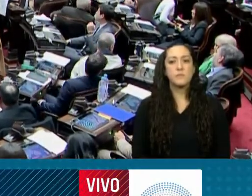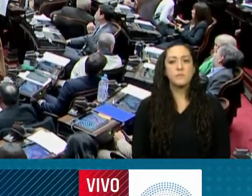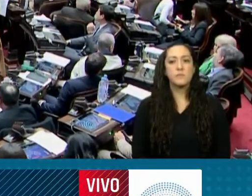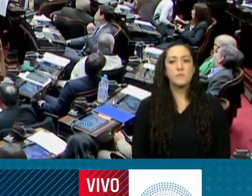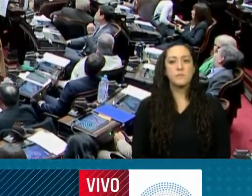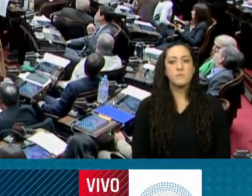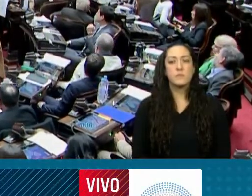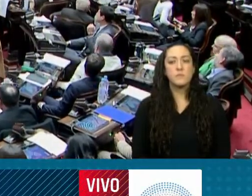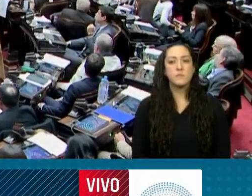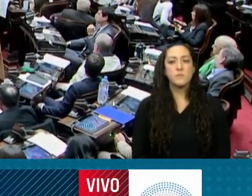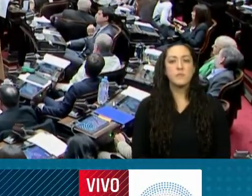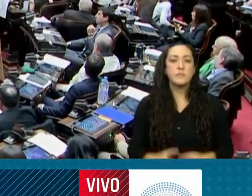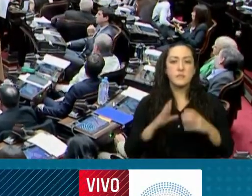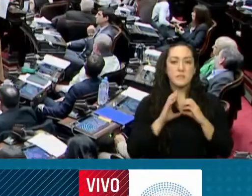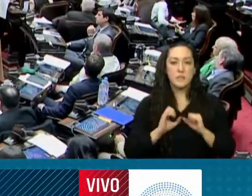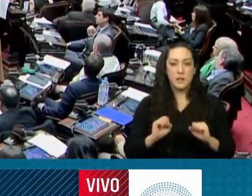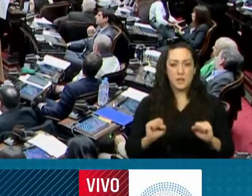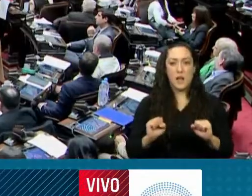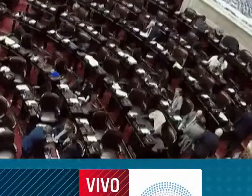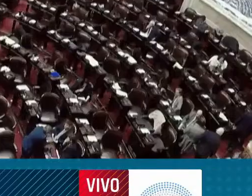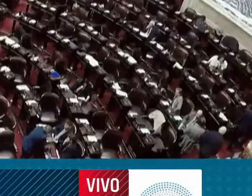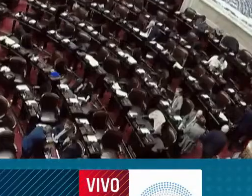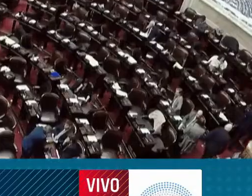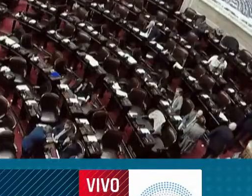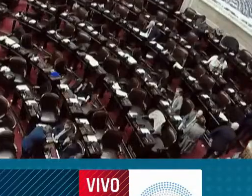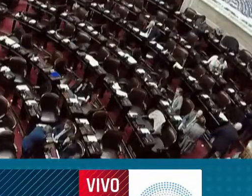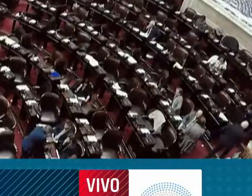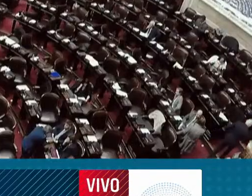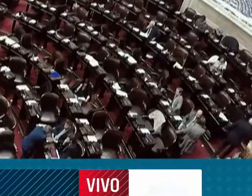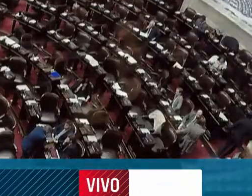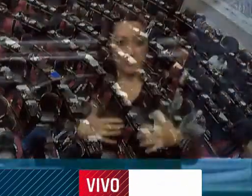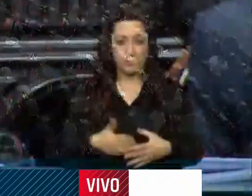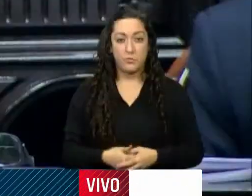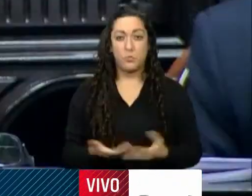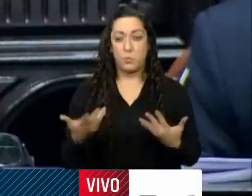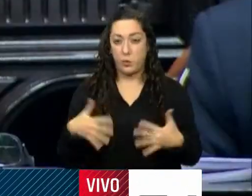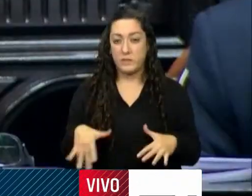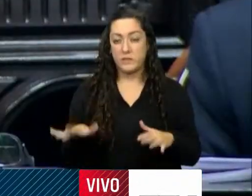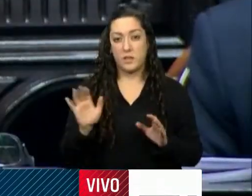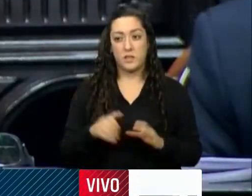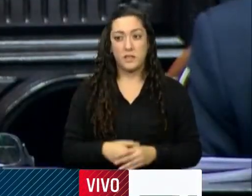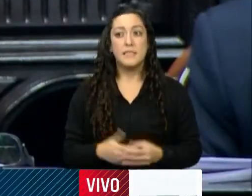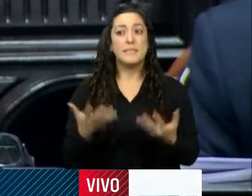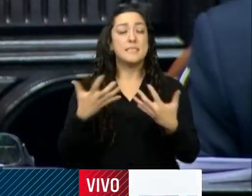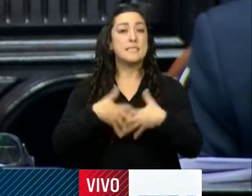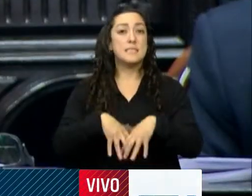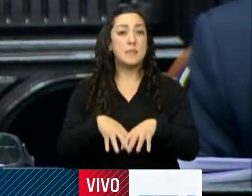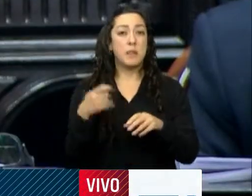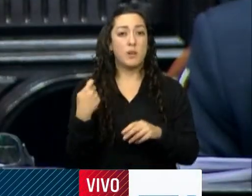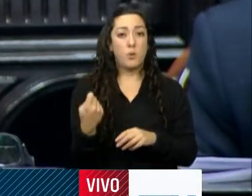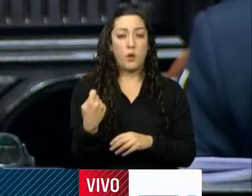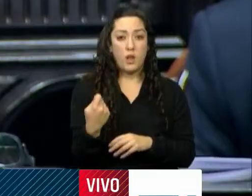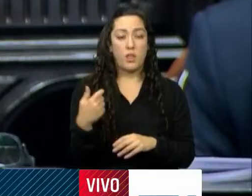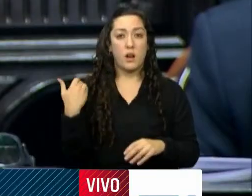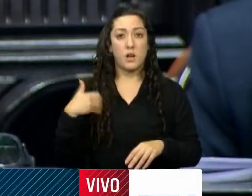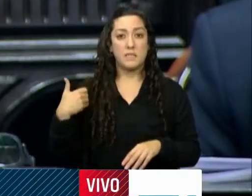está en juego. Escuchemos al diputado Capozzi hablando sobre esto. El sistema previsional argentino está en terapia